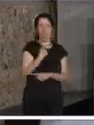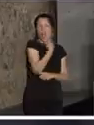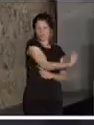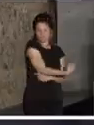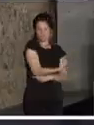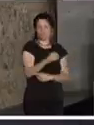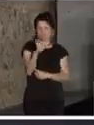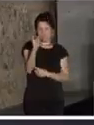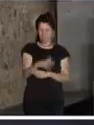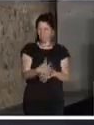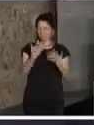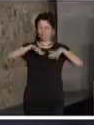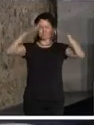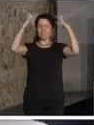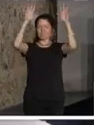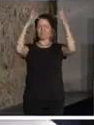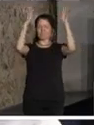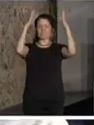apoyaros